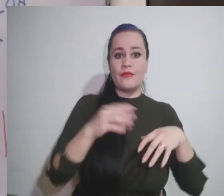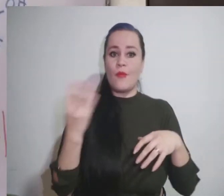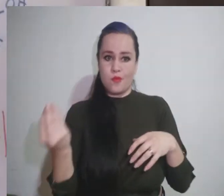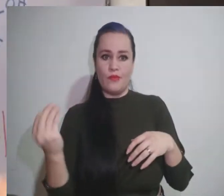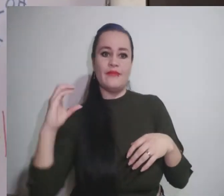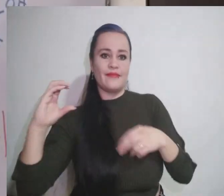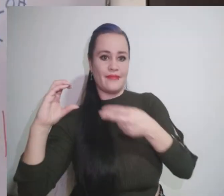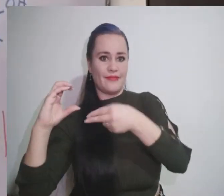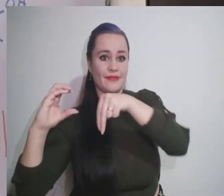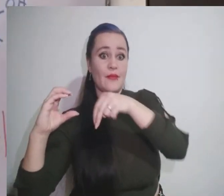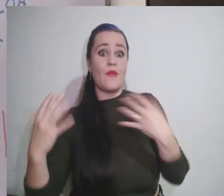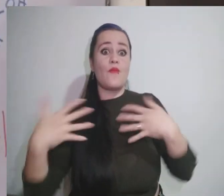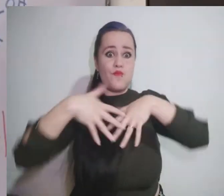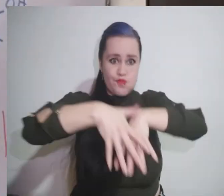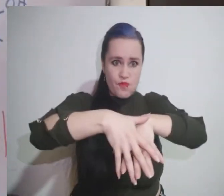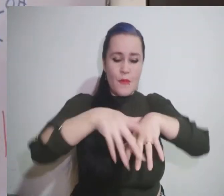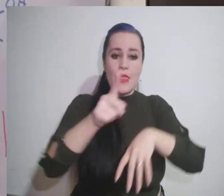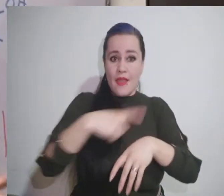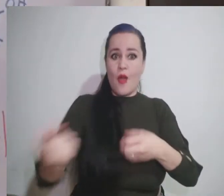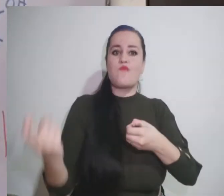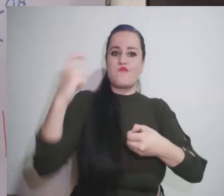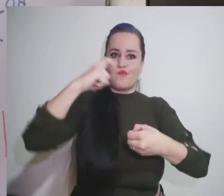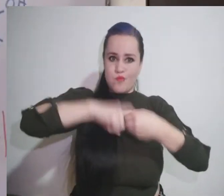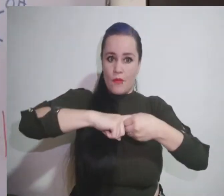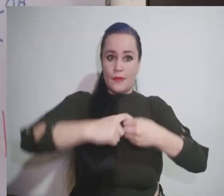Y dependiendo la cantidad